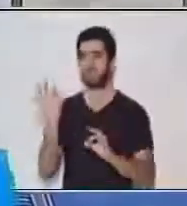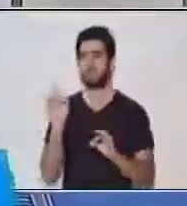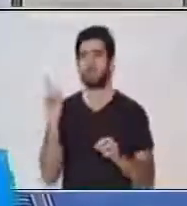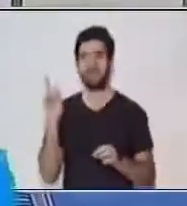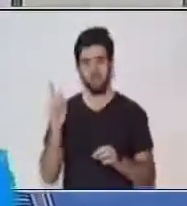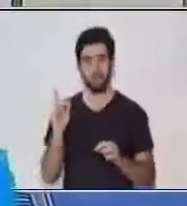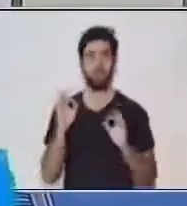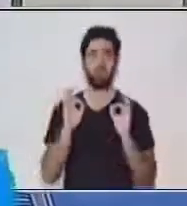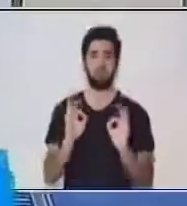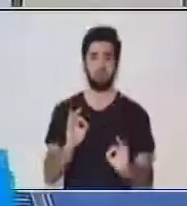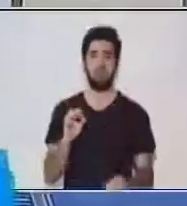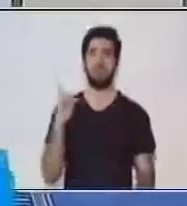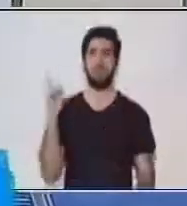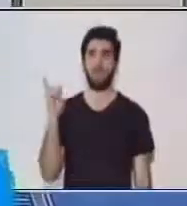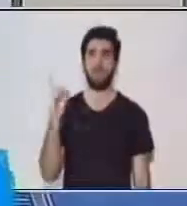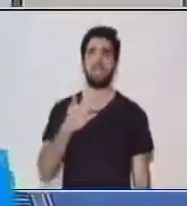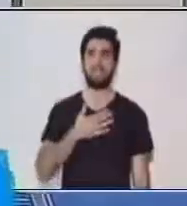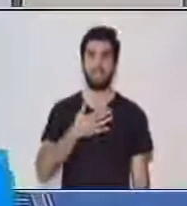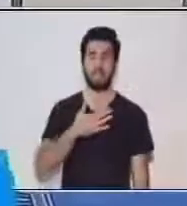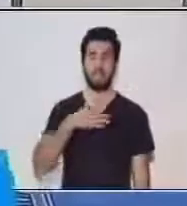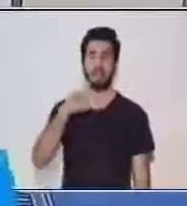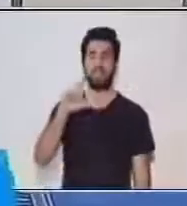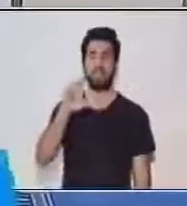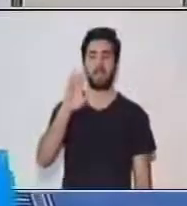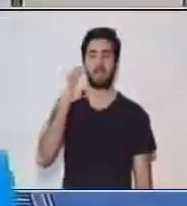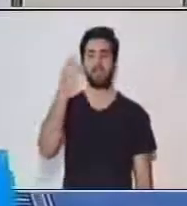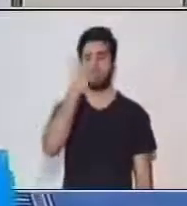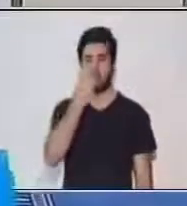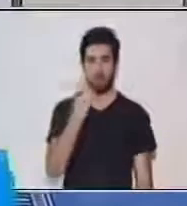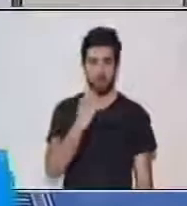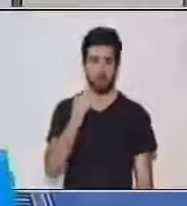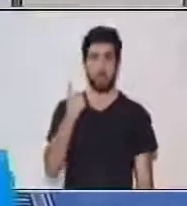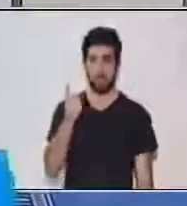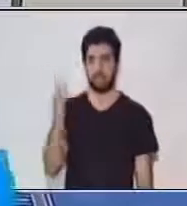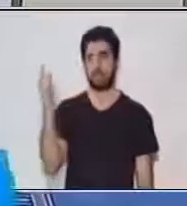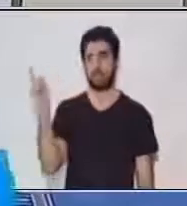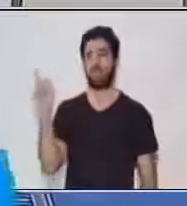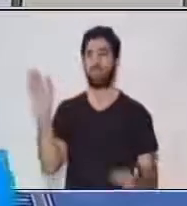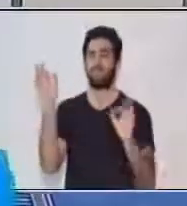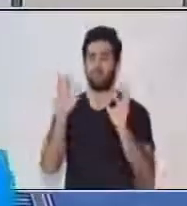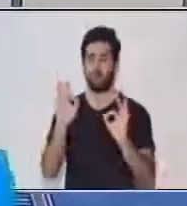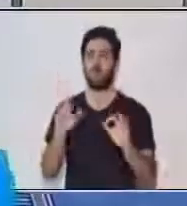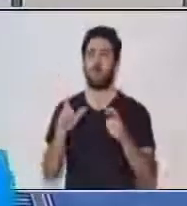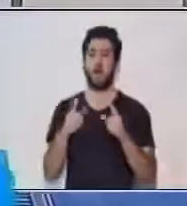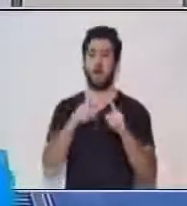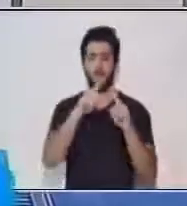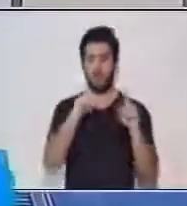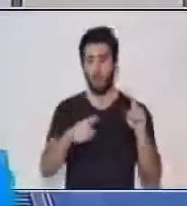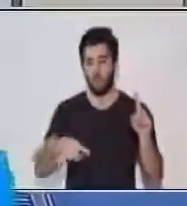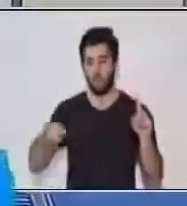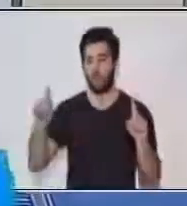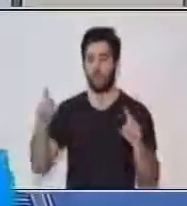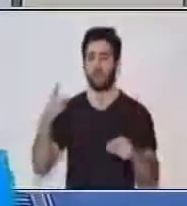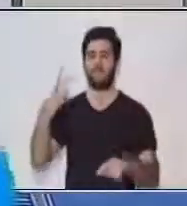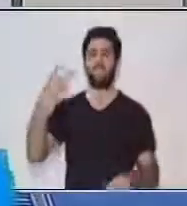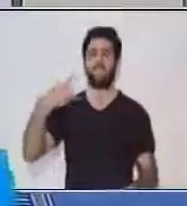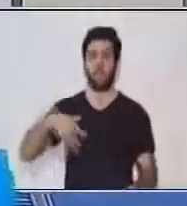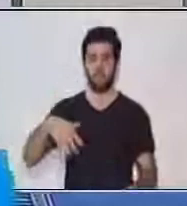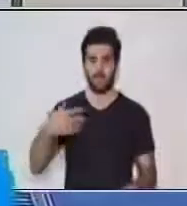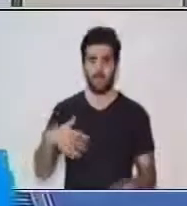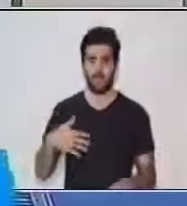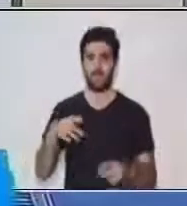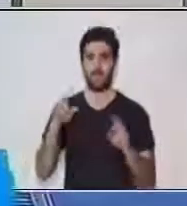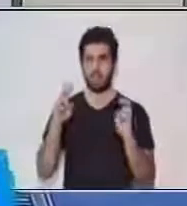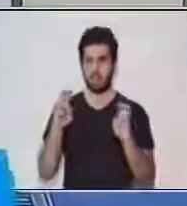la función coseno. Así que la función coseno puede describir muy bien el comportamiento de la velocidad en un